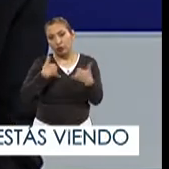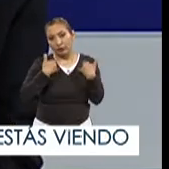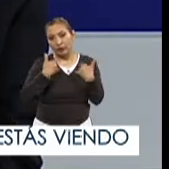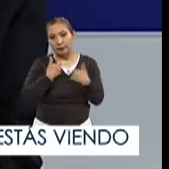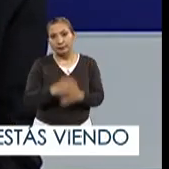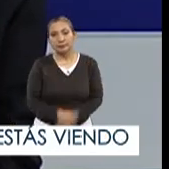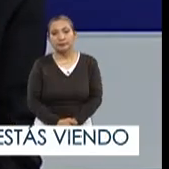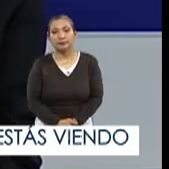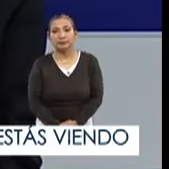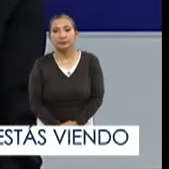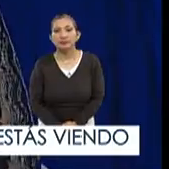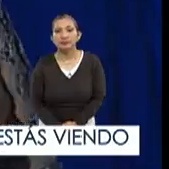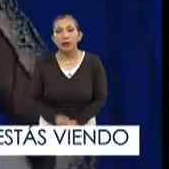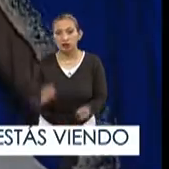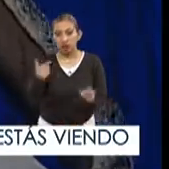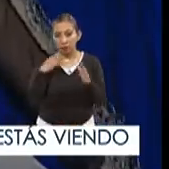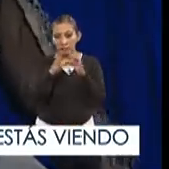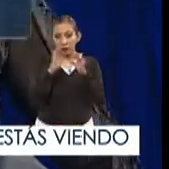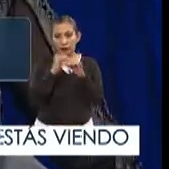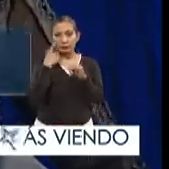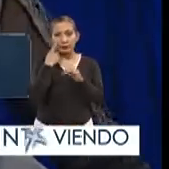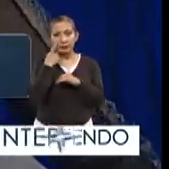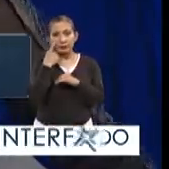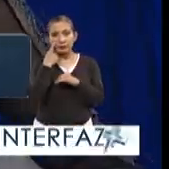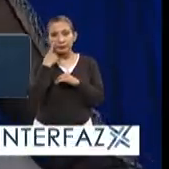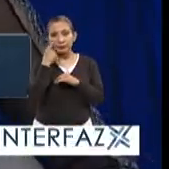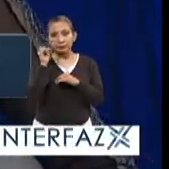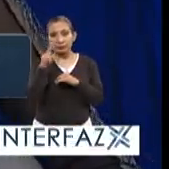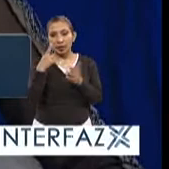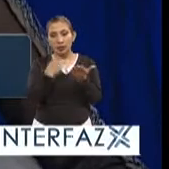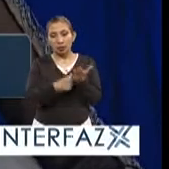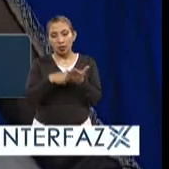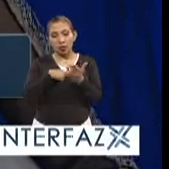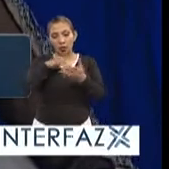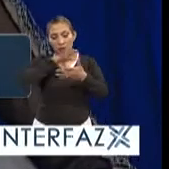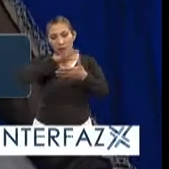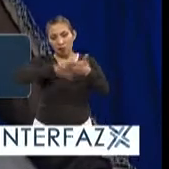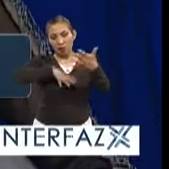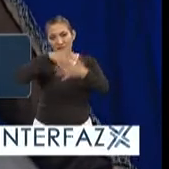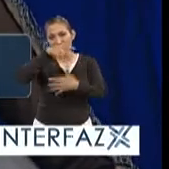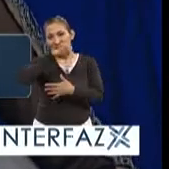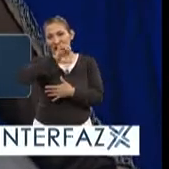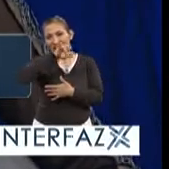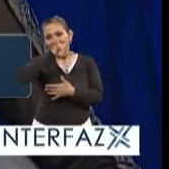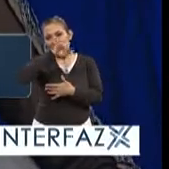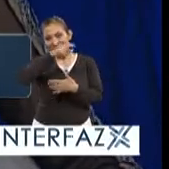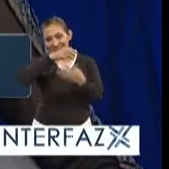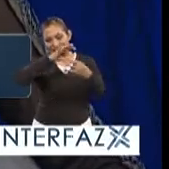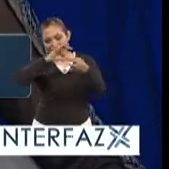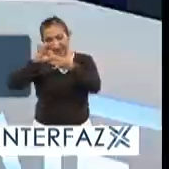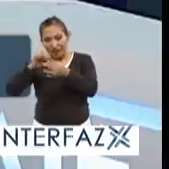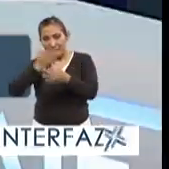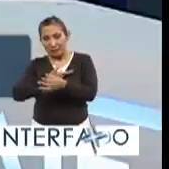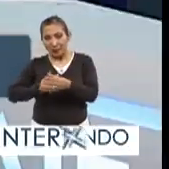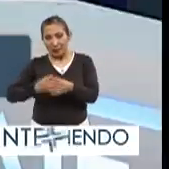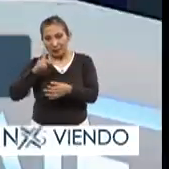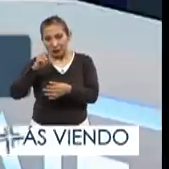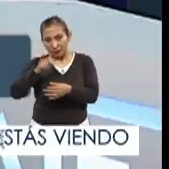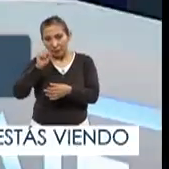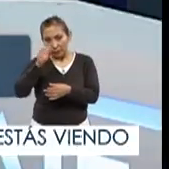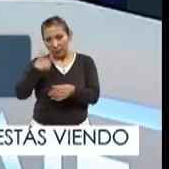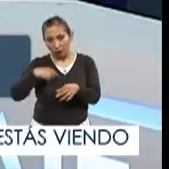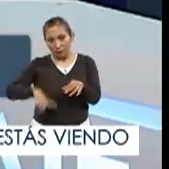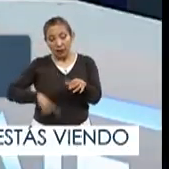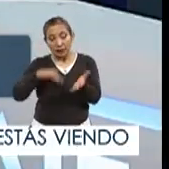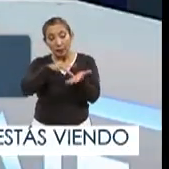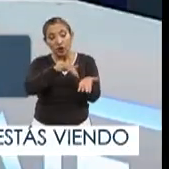jóvenes emprendedores? Claro que sí, te platico un poquito. Fíjate que dentro de los ejes transversales que el presidente Peña marca para esta